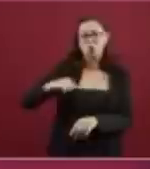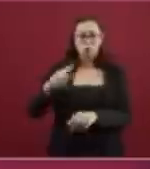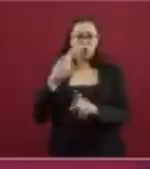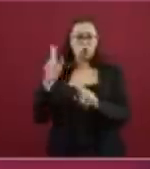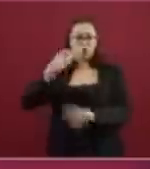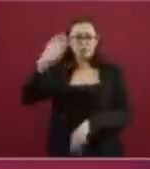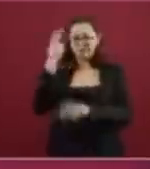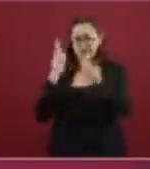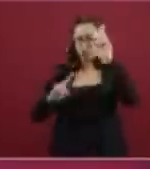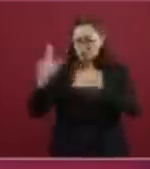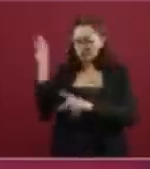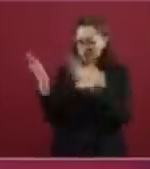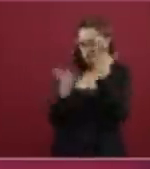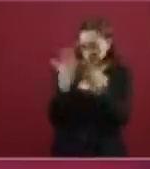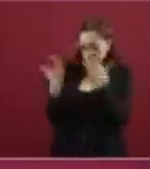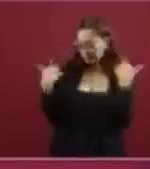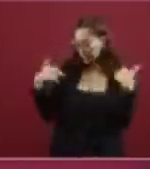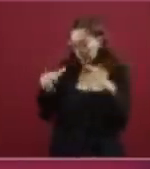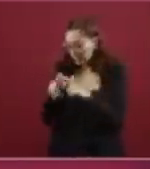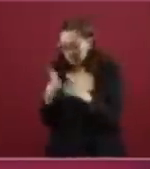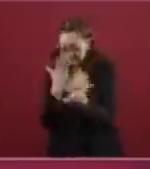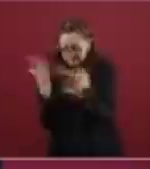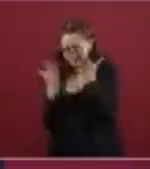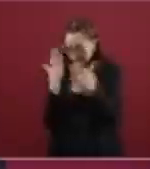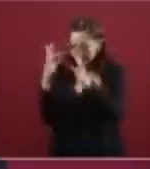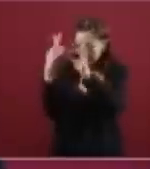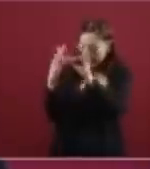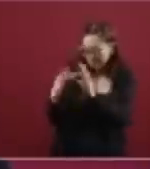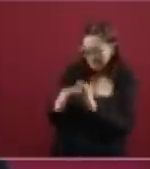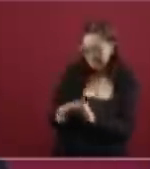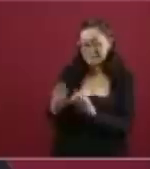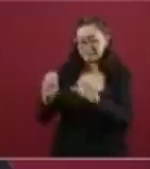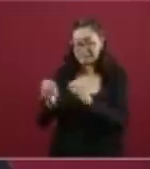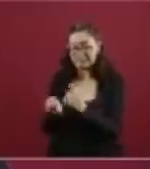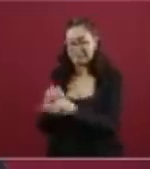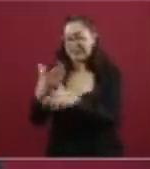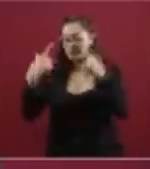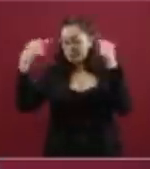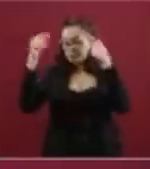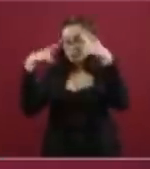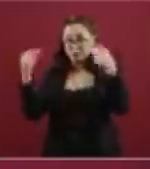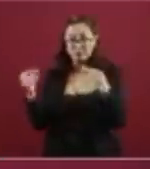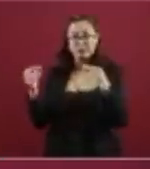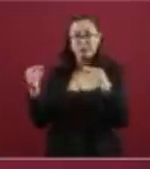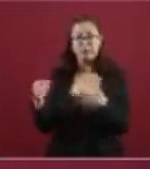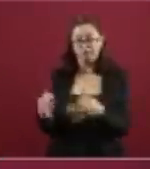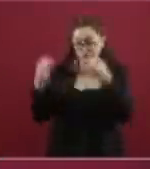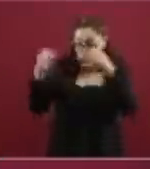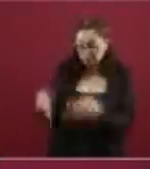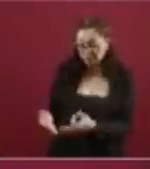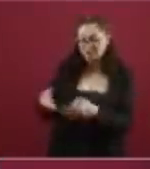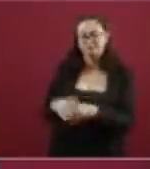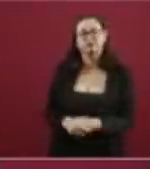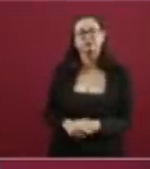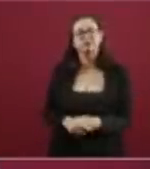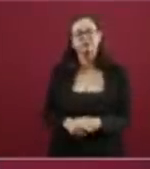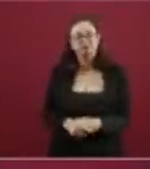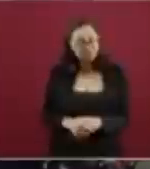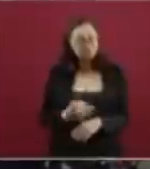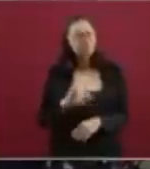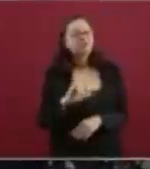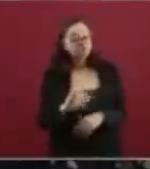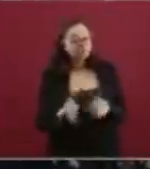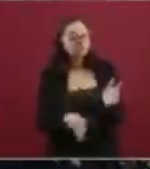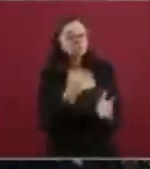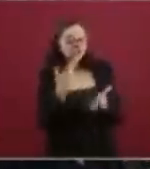preparados, y podrían salir mejor preparados con las normales. Se va a reabrir la de Hidalgo, ¿no? Se va a abrir la del Meche